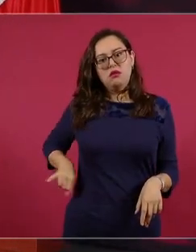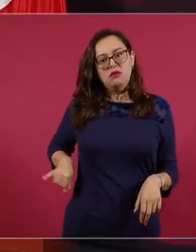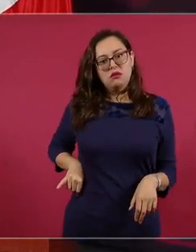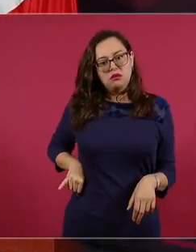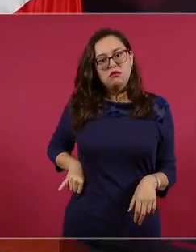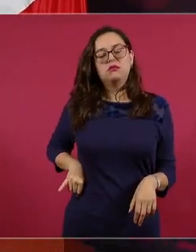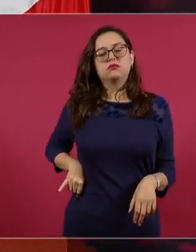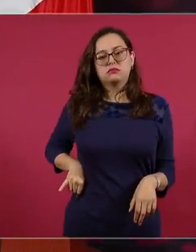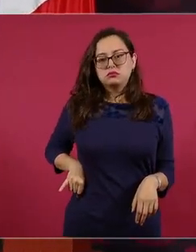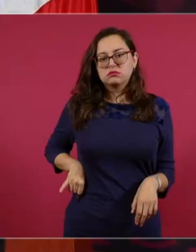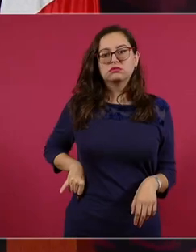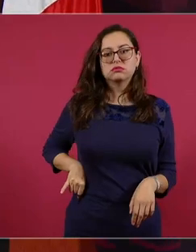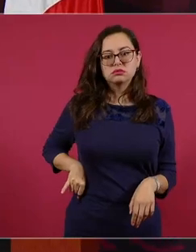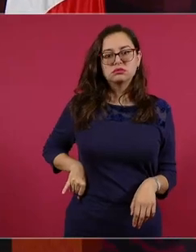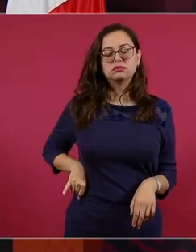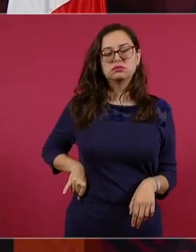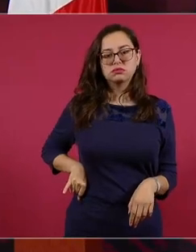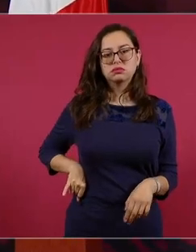interesados,